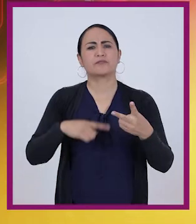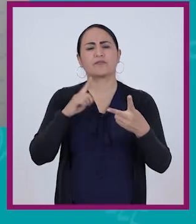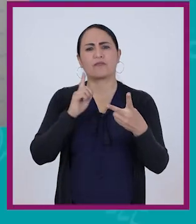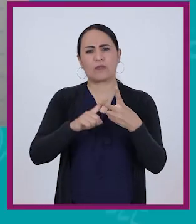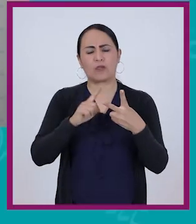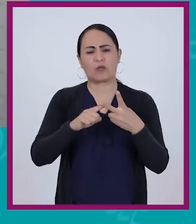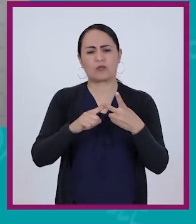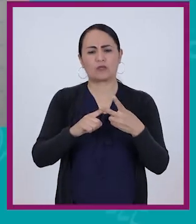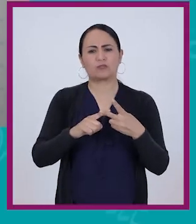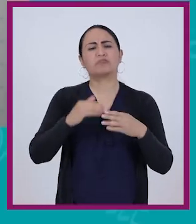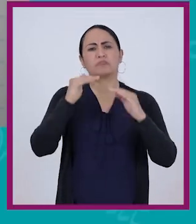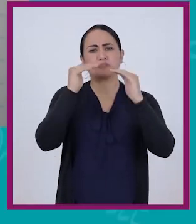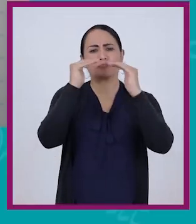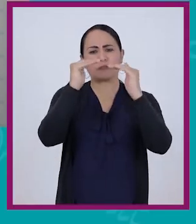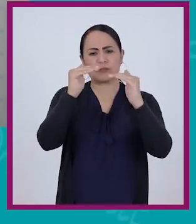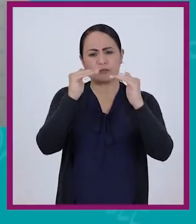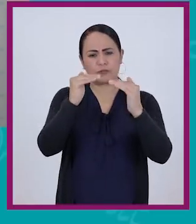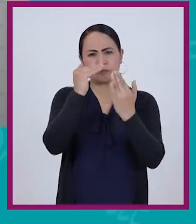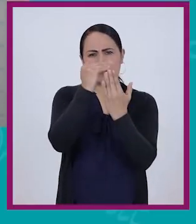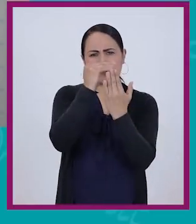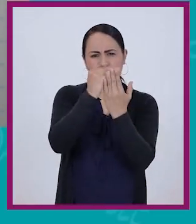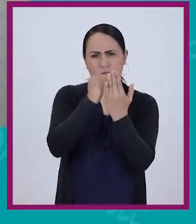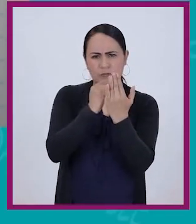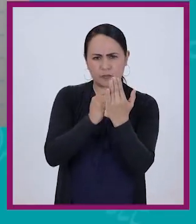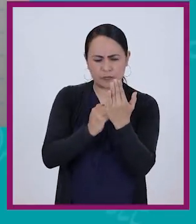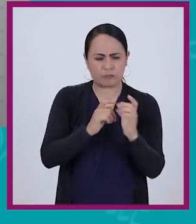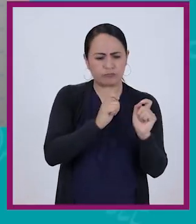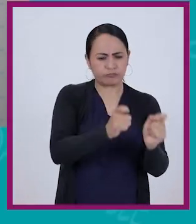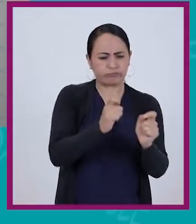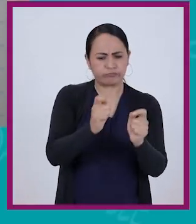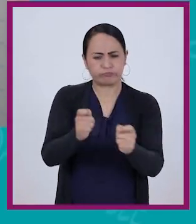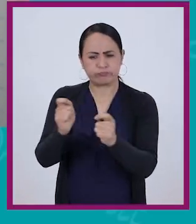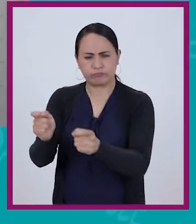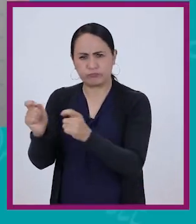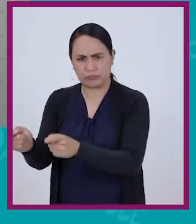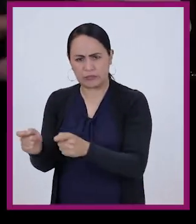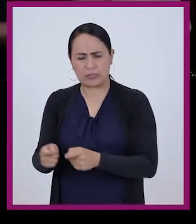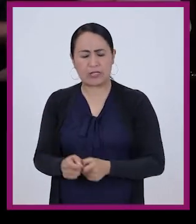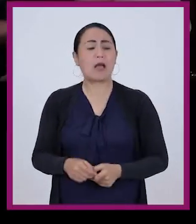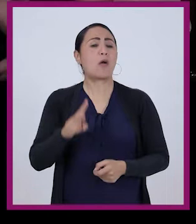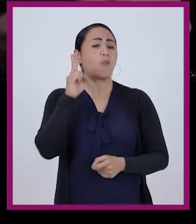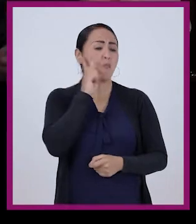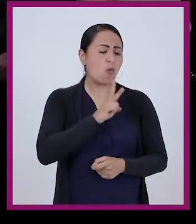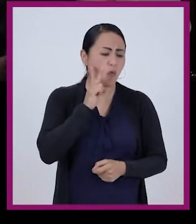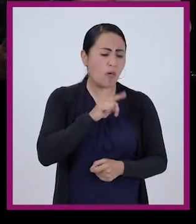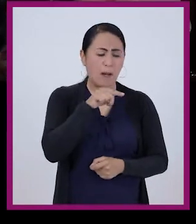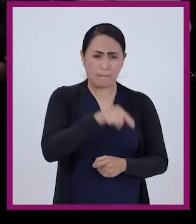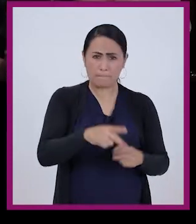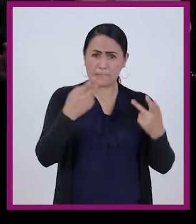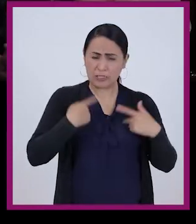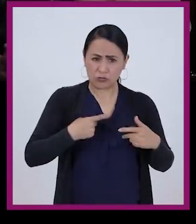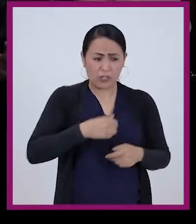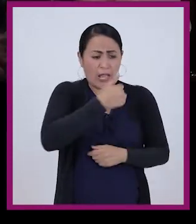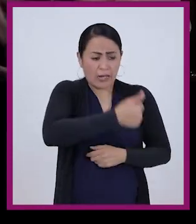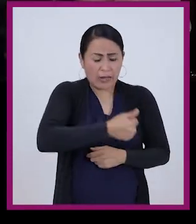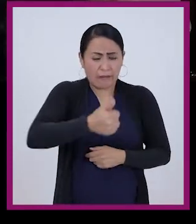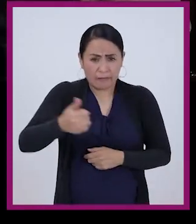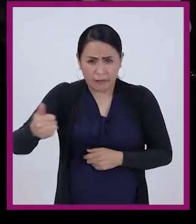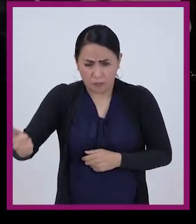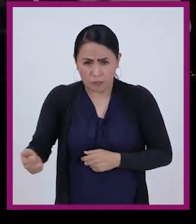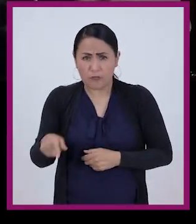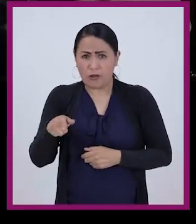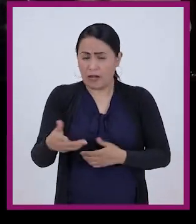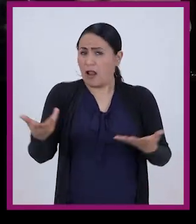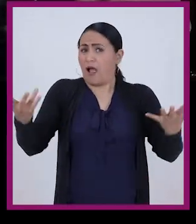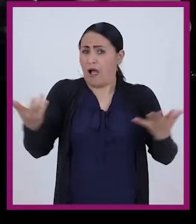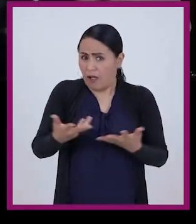lugar, planificar los pasos a seguir y asignar roles bien definidos. Se debe verificar que cada integrante del